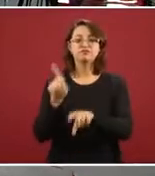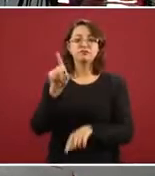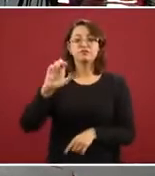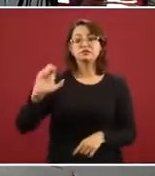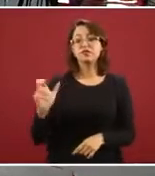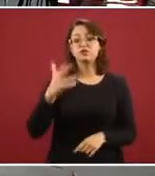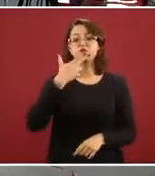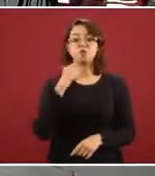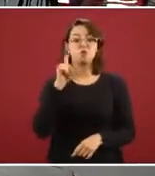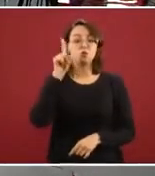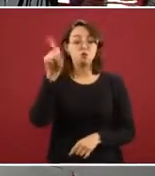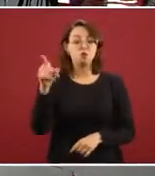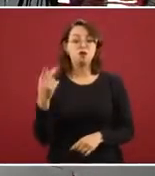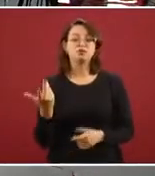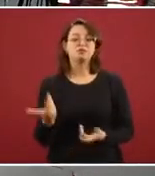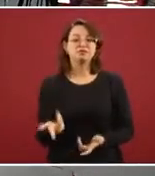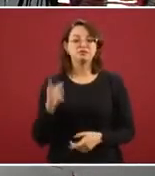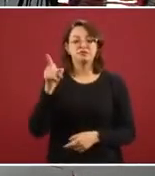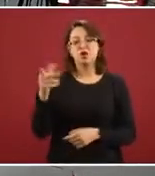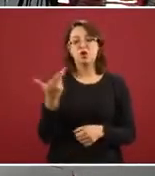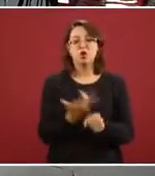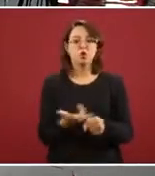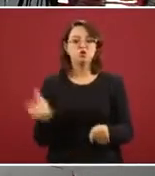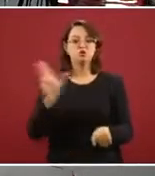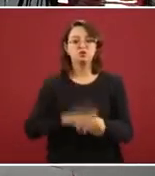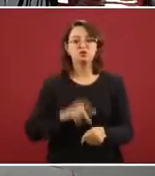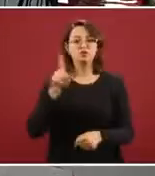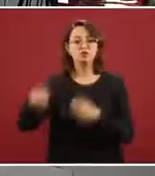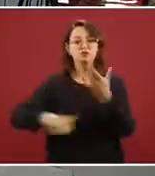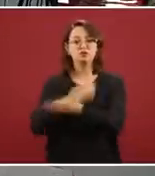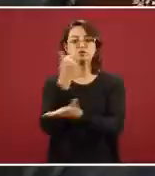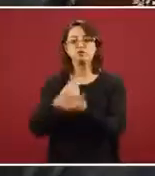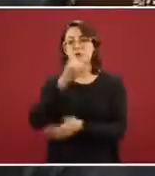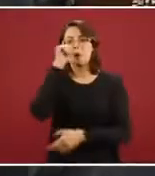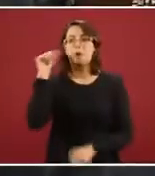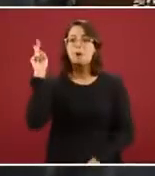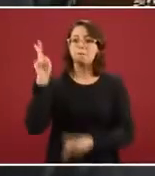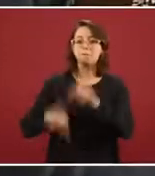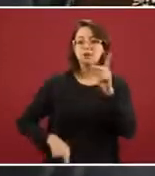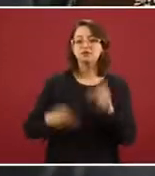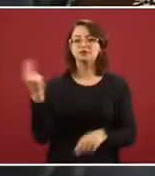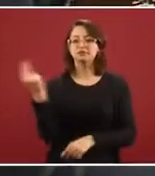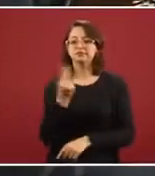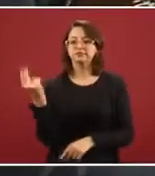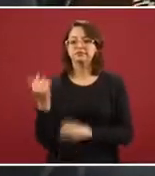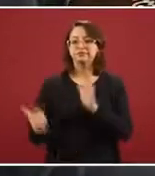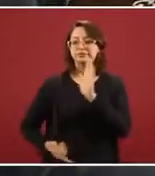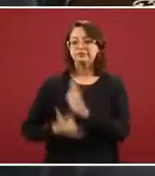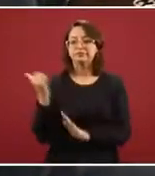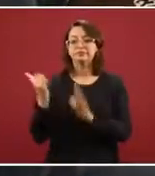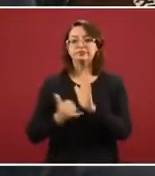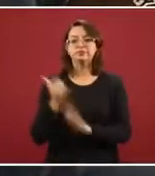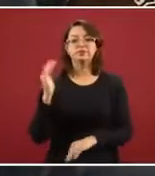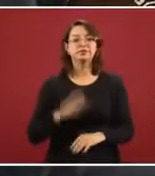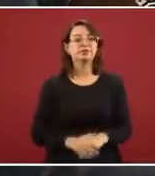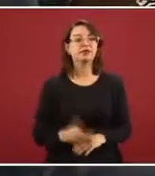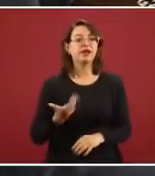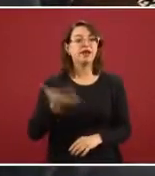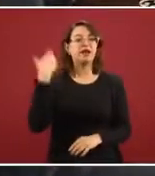se necesita terminar el hospital de ciudad juárez qué es lo inauguraron